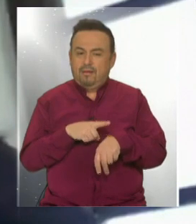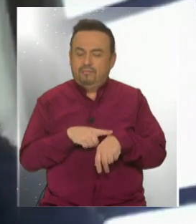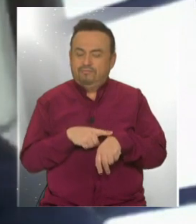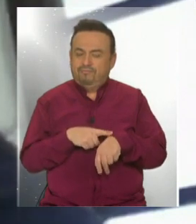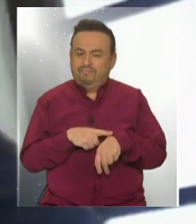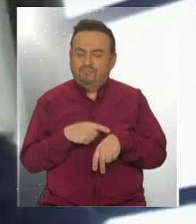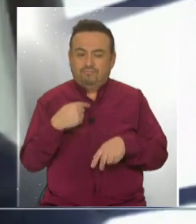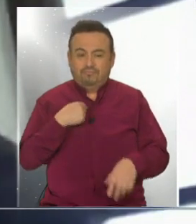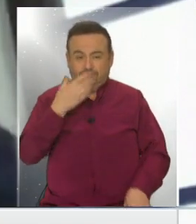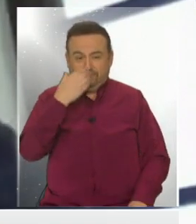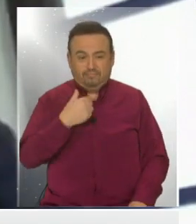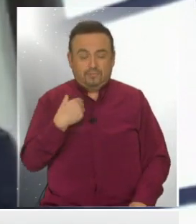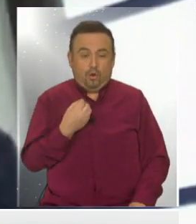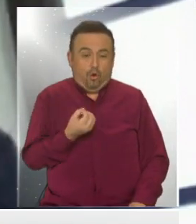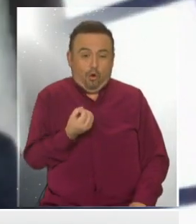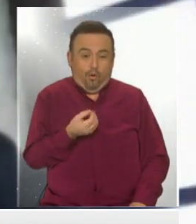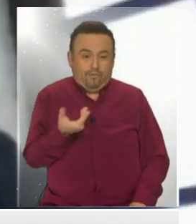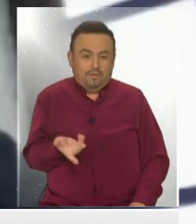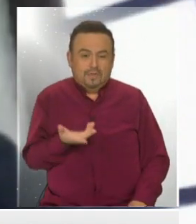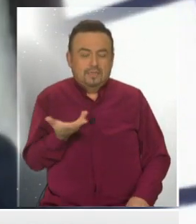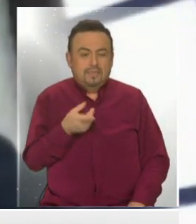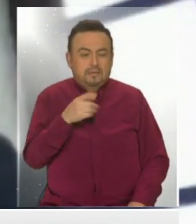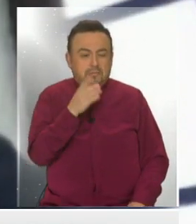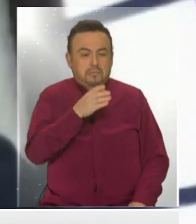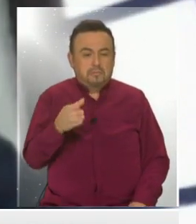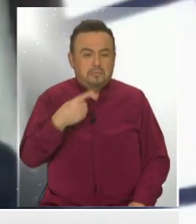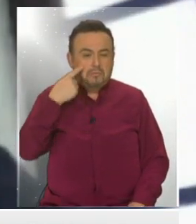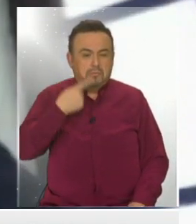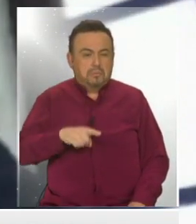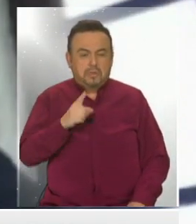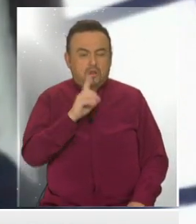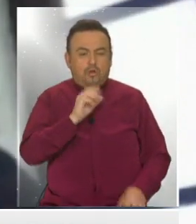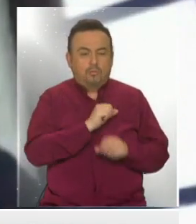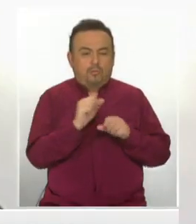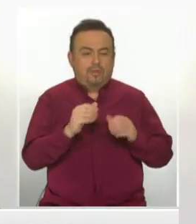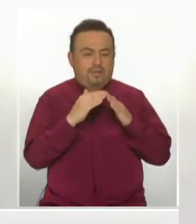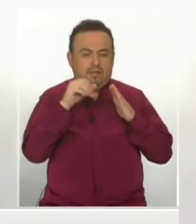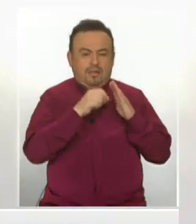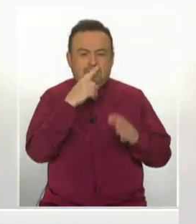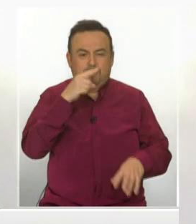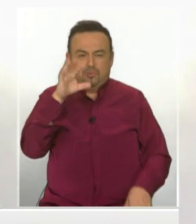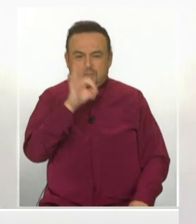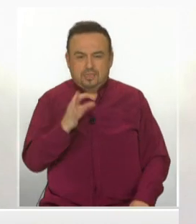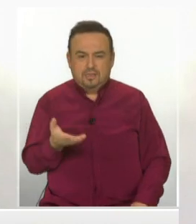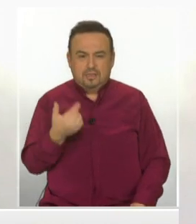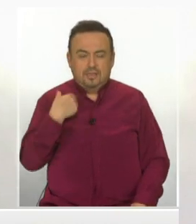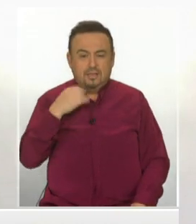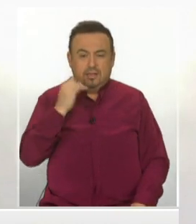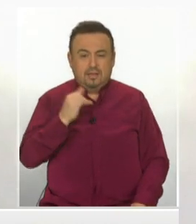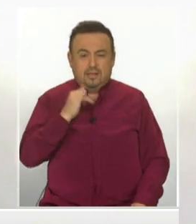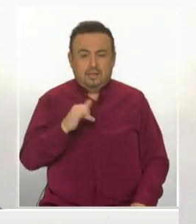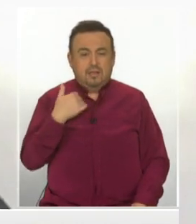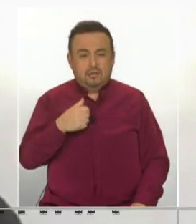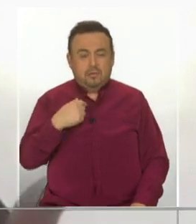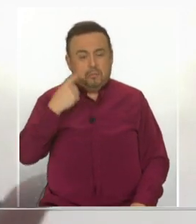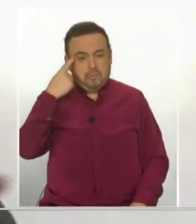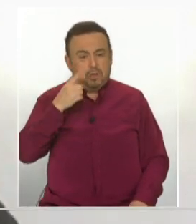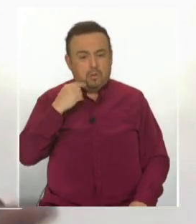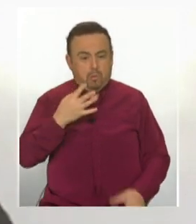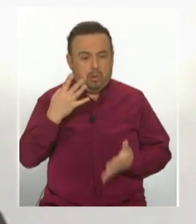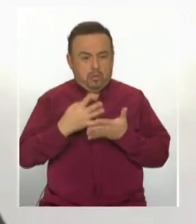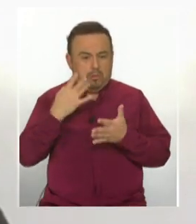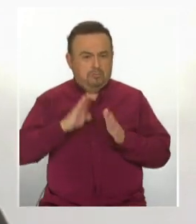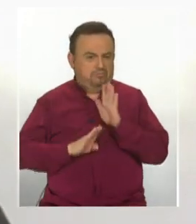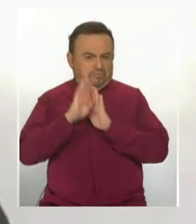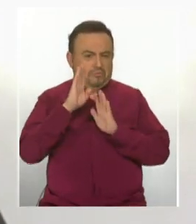para mí es casi lo que iba a pasar porque la gente no puede estar 100% observado siempre pensé que iban a íbamos a superar los 4 mil